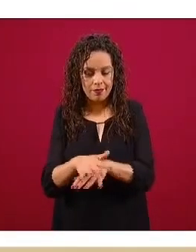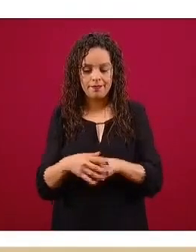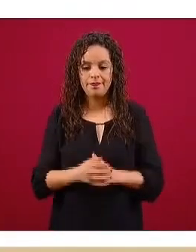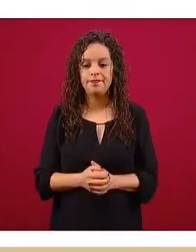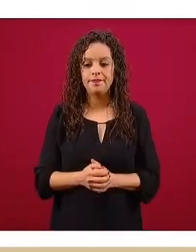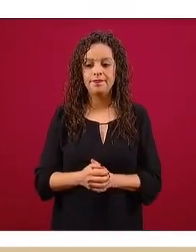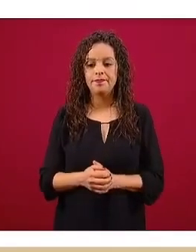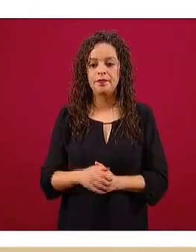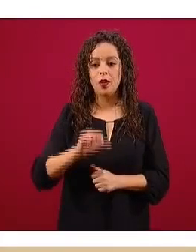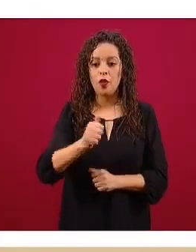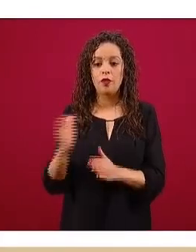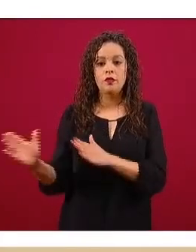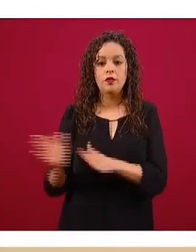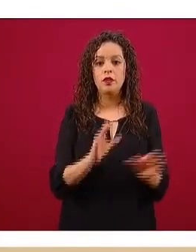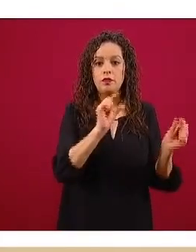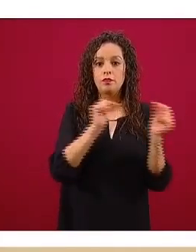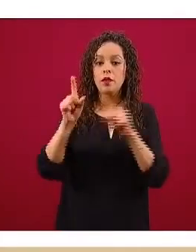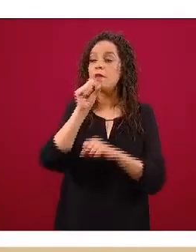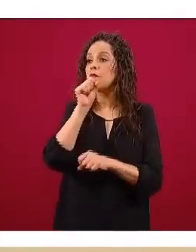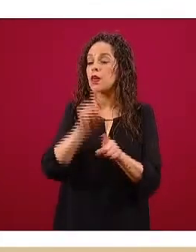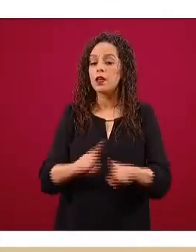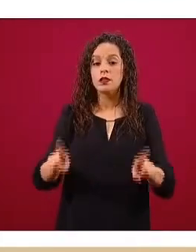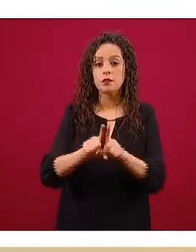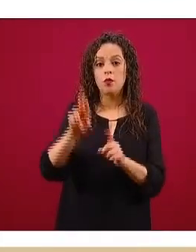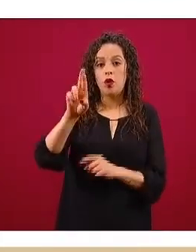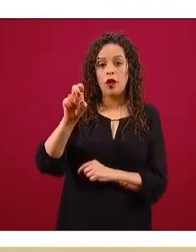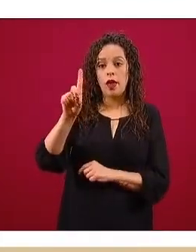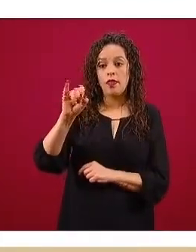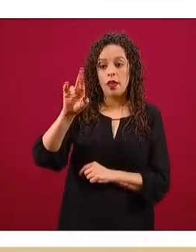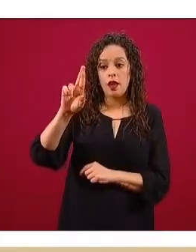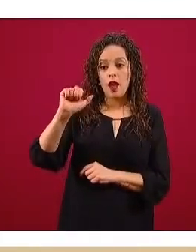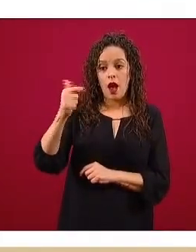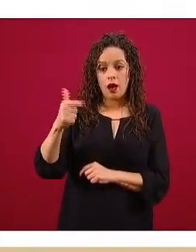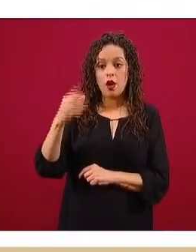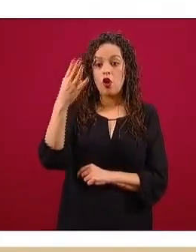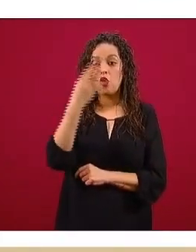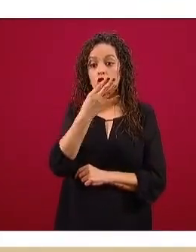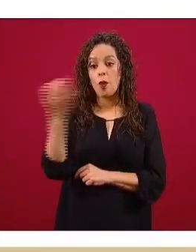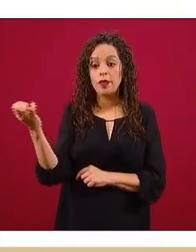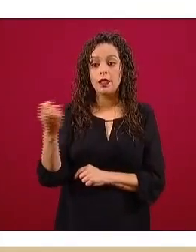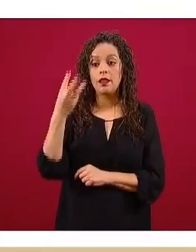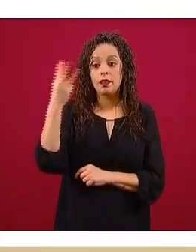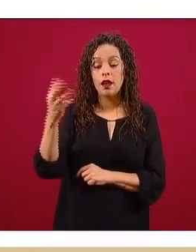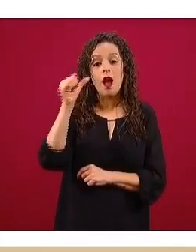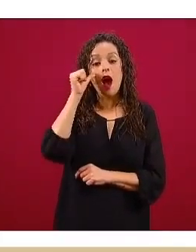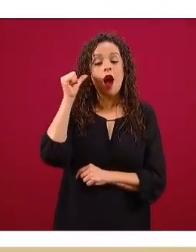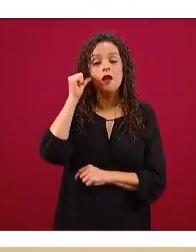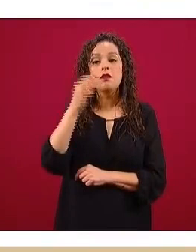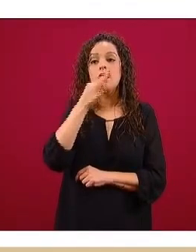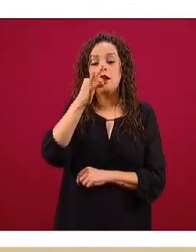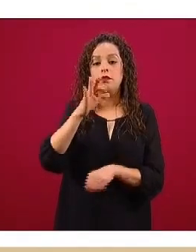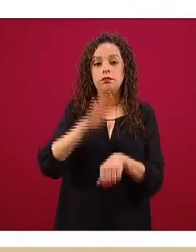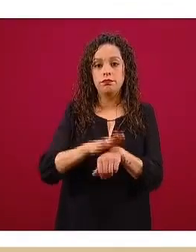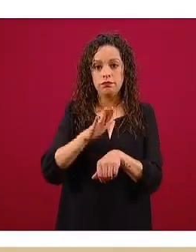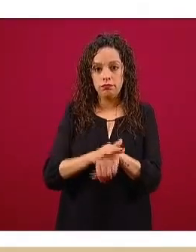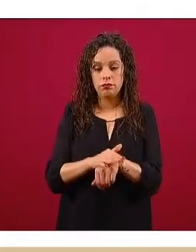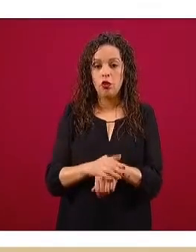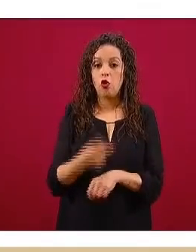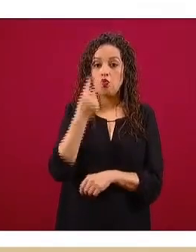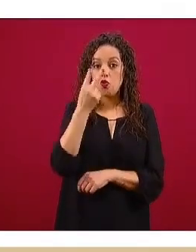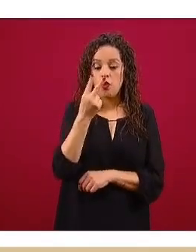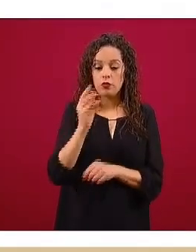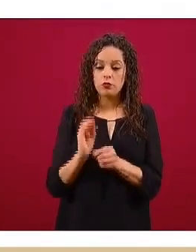siguiente diapositiva, también de Red IRAG. 903 son las unidades COVID que reportaron al día de ayer, un incremento de